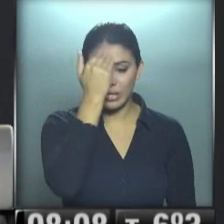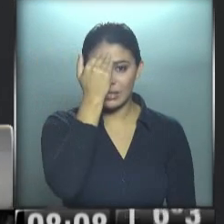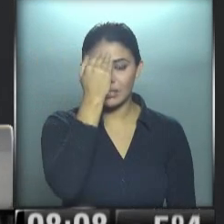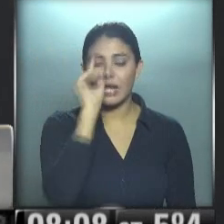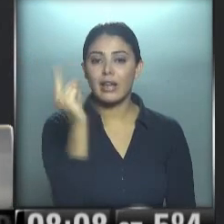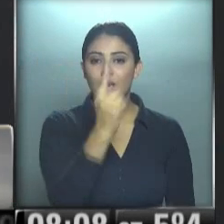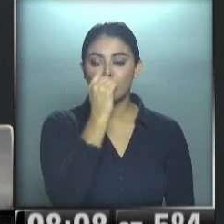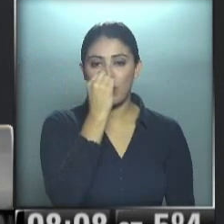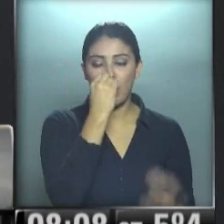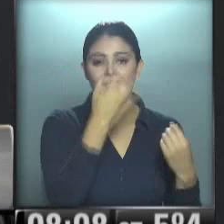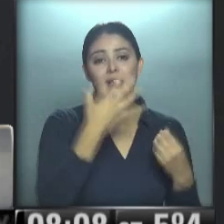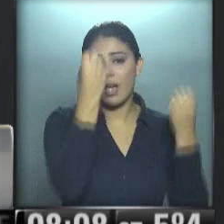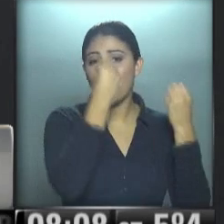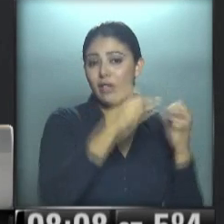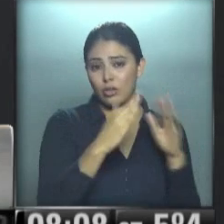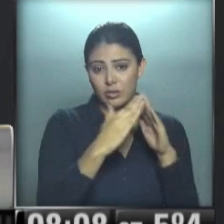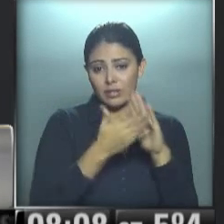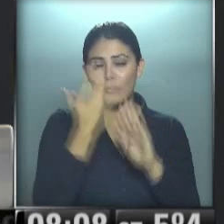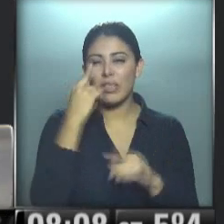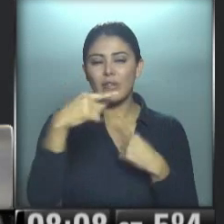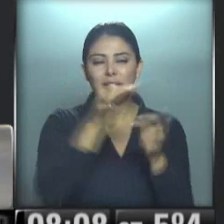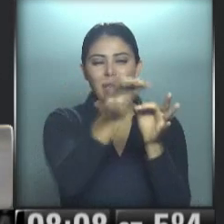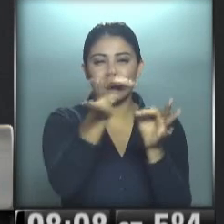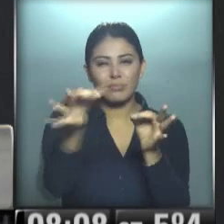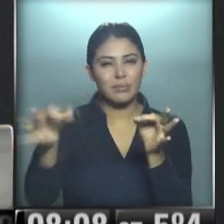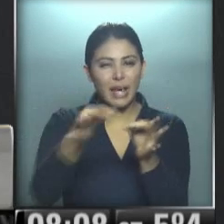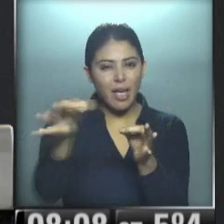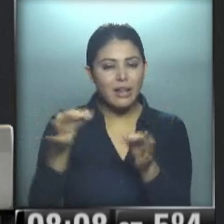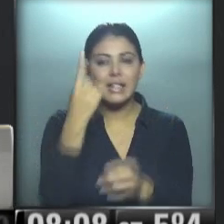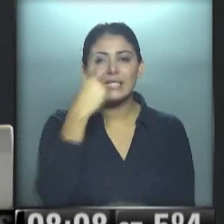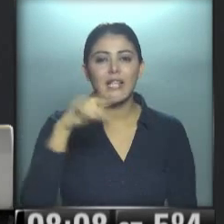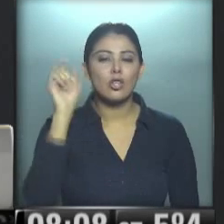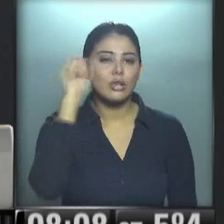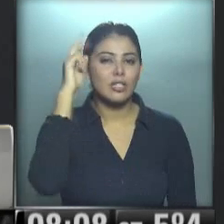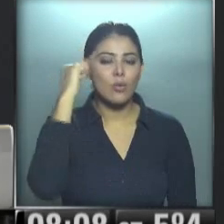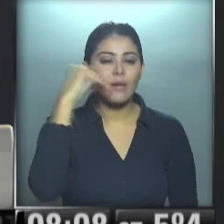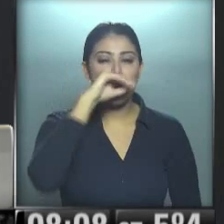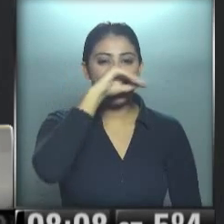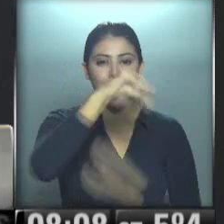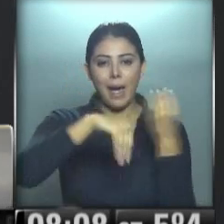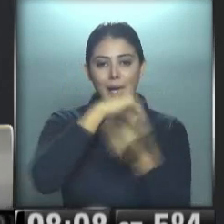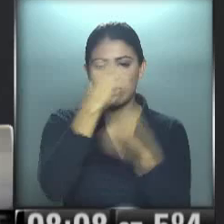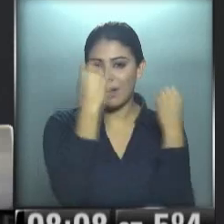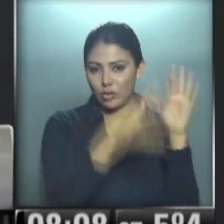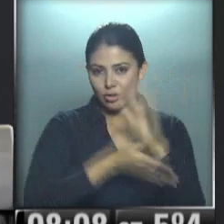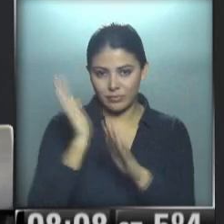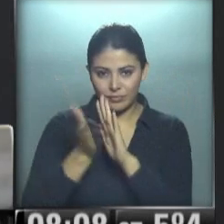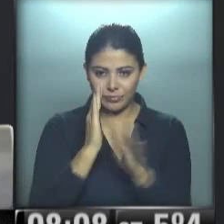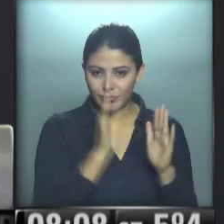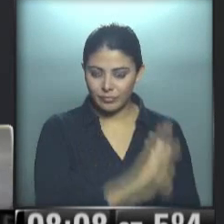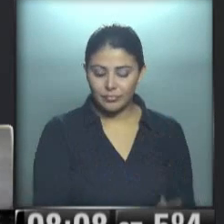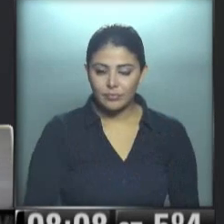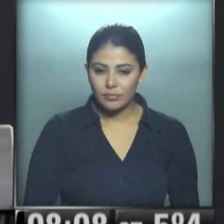autoevacuadas y en diversas islas y localidades del interior 139 familias evacuadas el